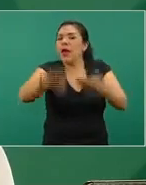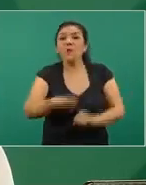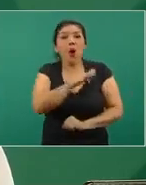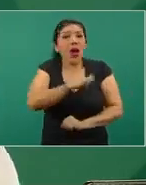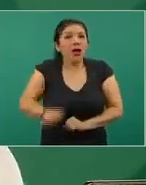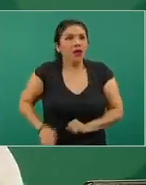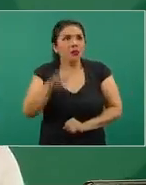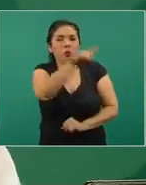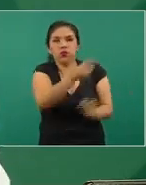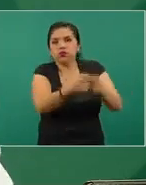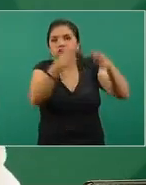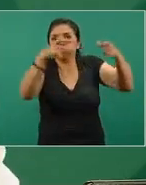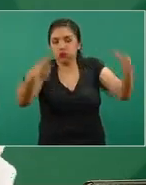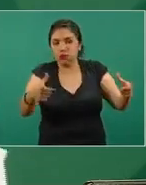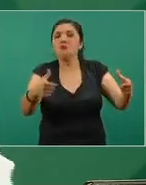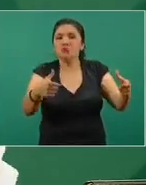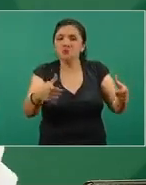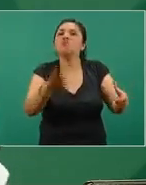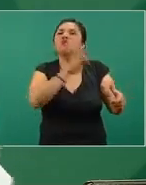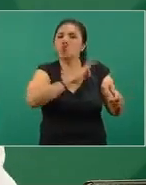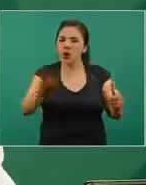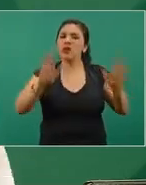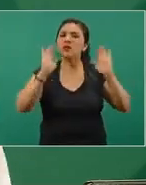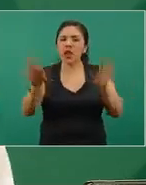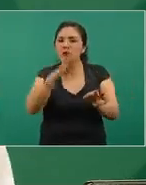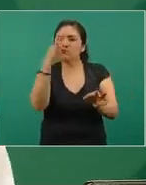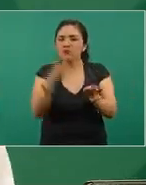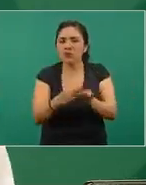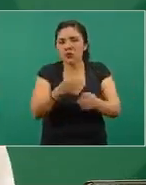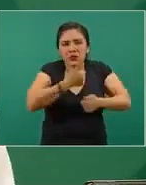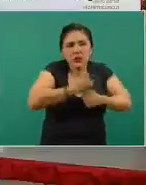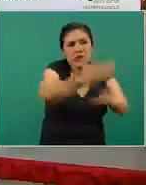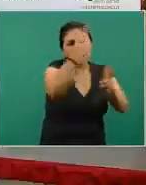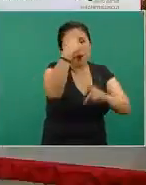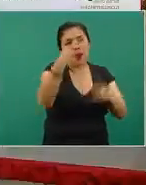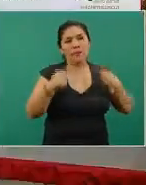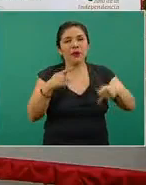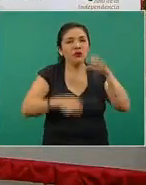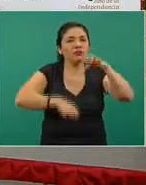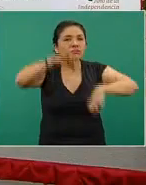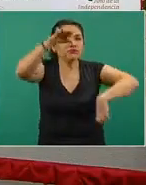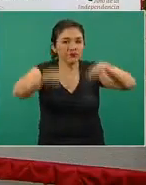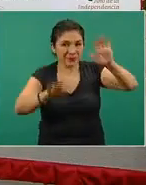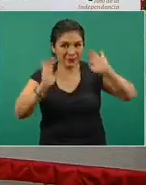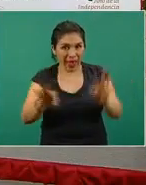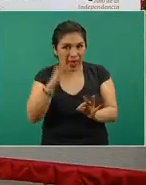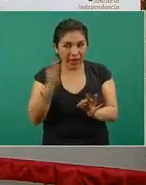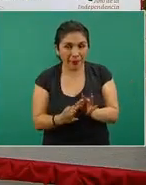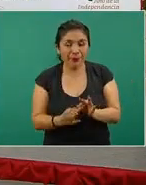municipio muy grande, pero se logró culminar la dotación para las personas adultas mayores.